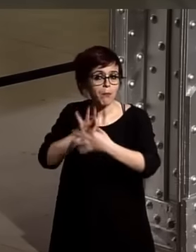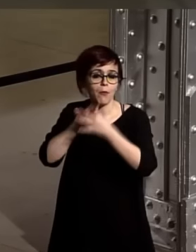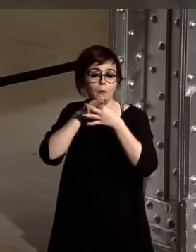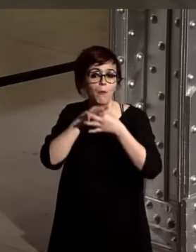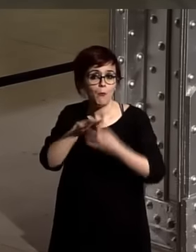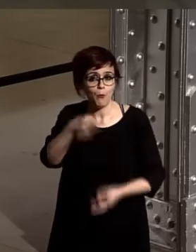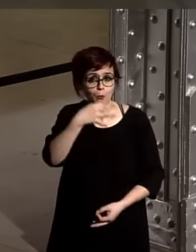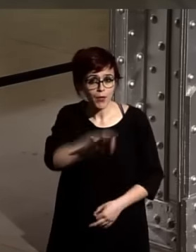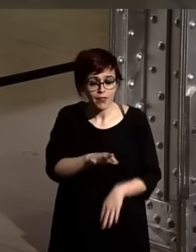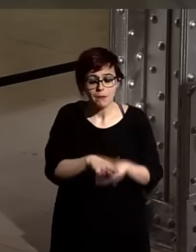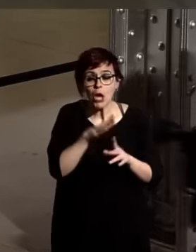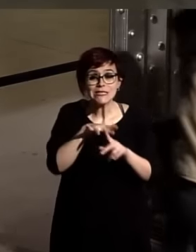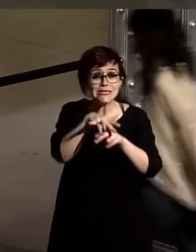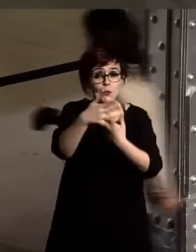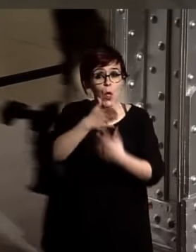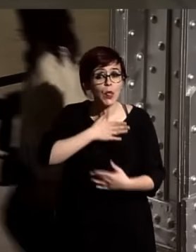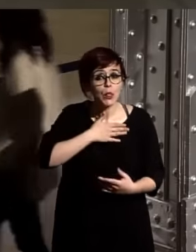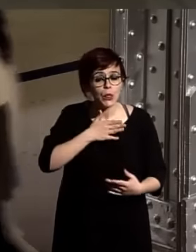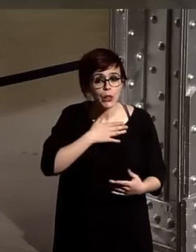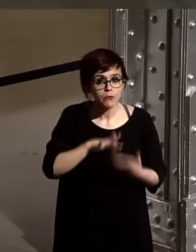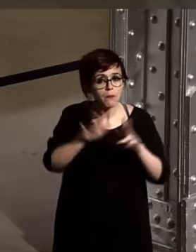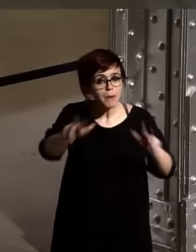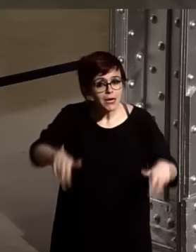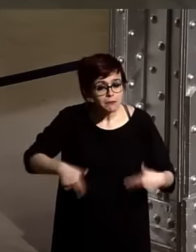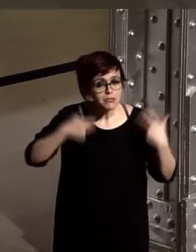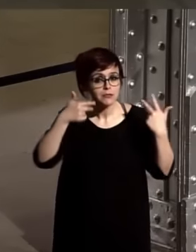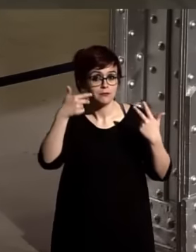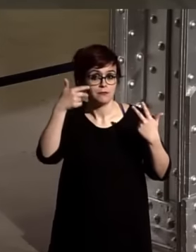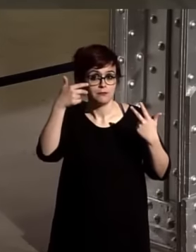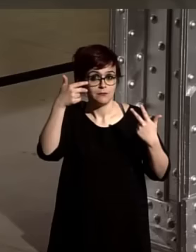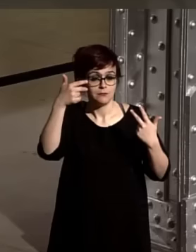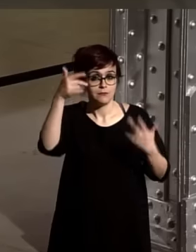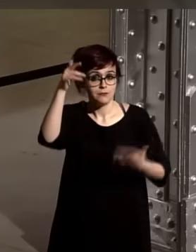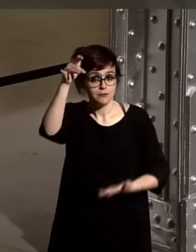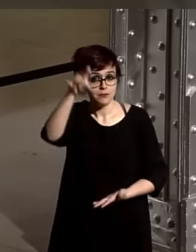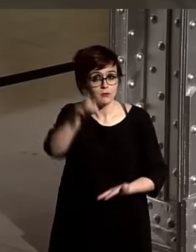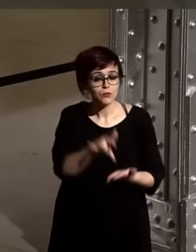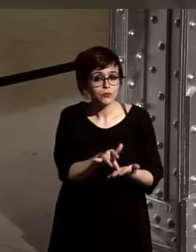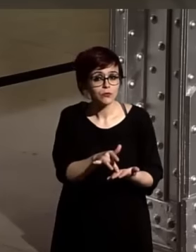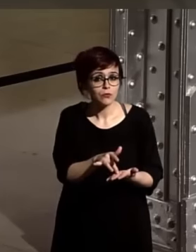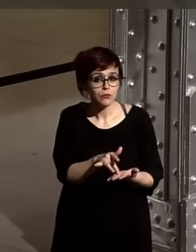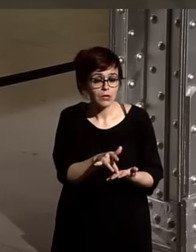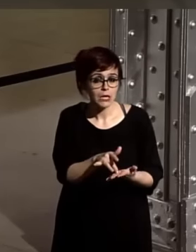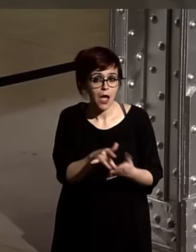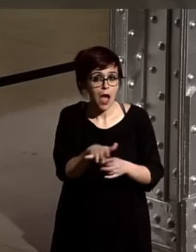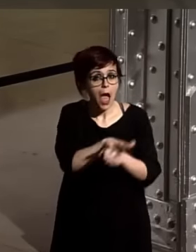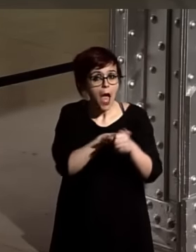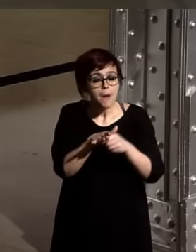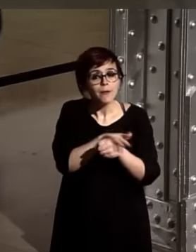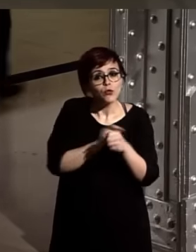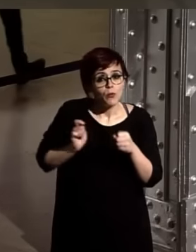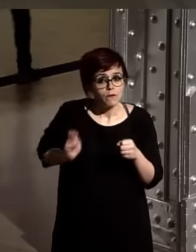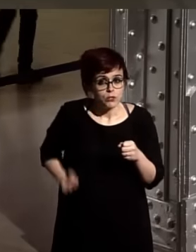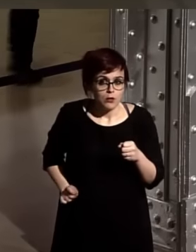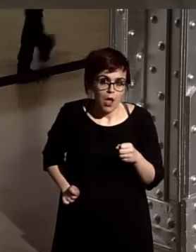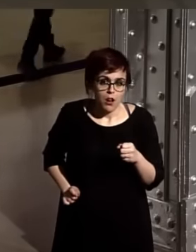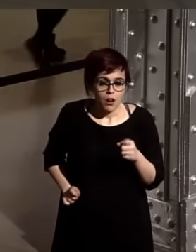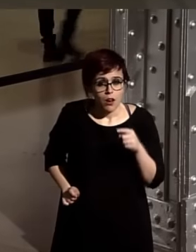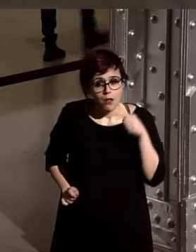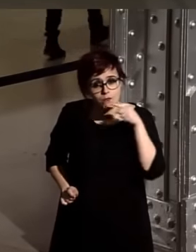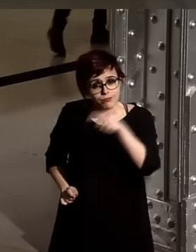en mi caso la circunstancia que permitió que podía dedicarme eh profesionalmente a la investigación